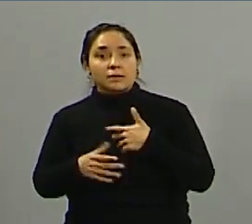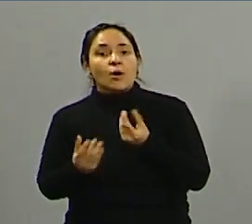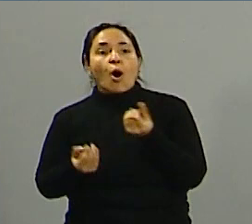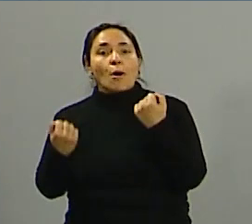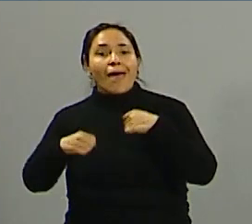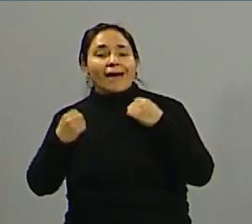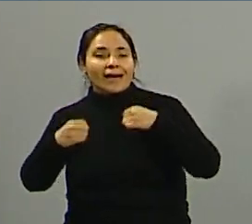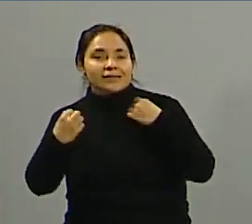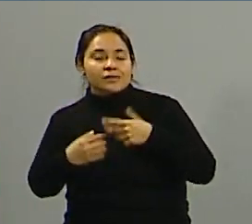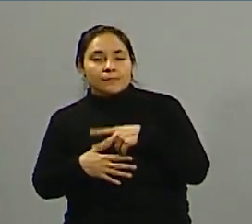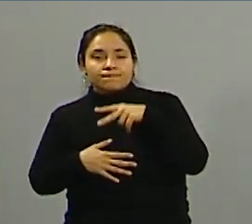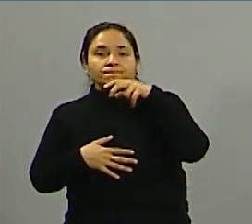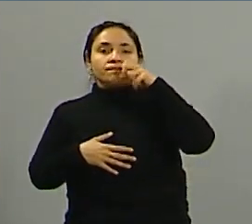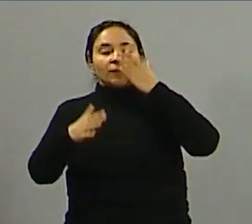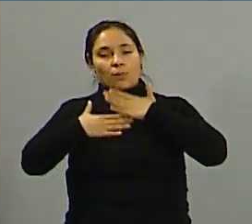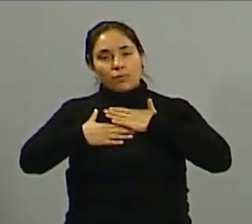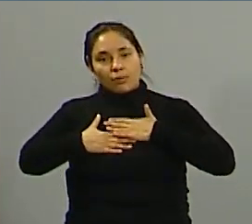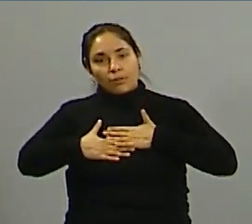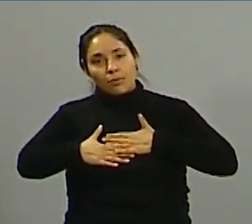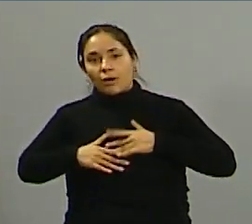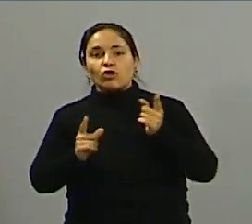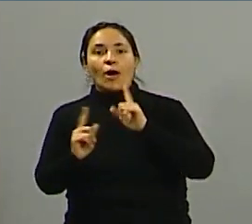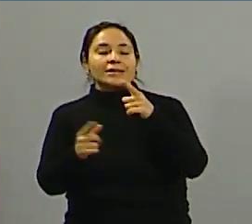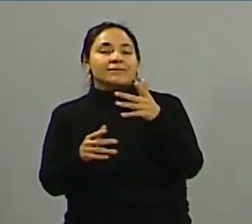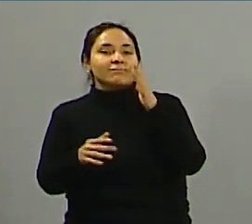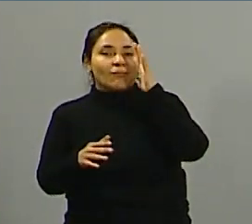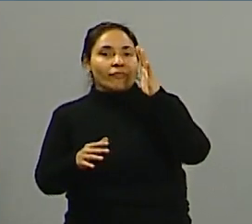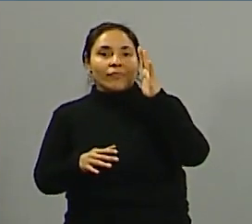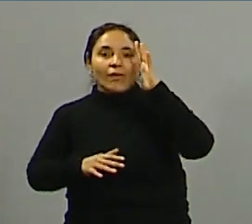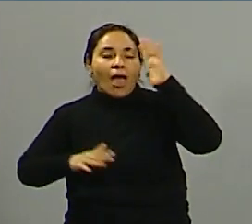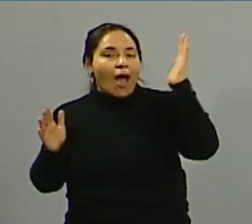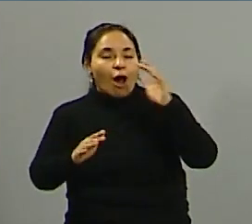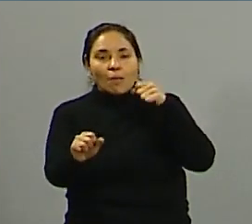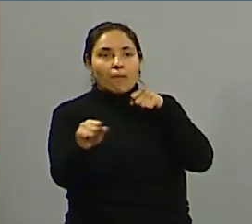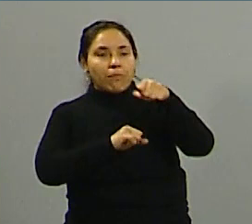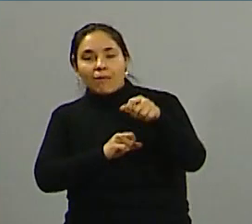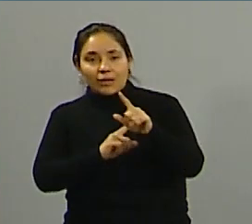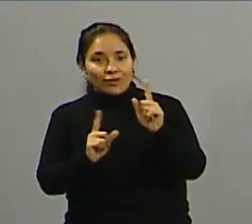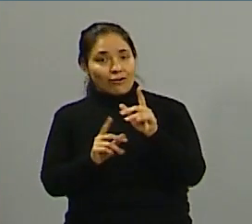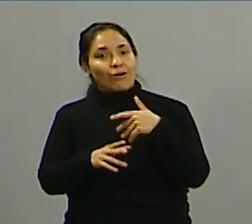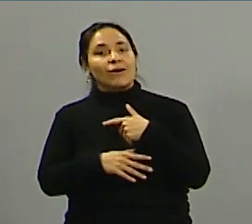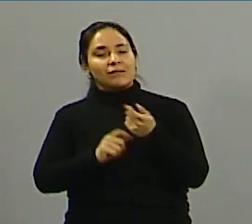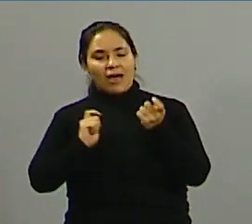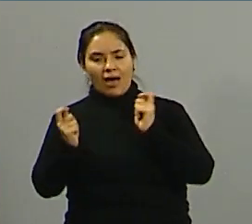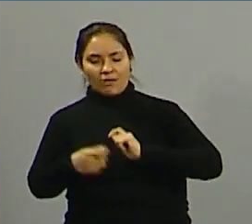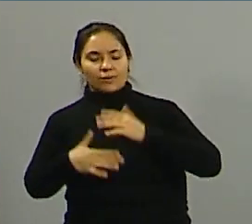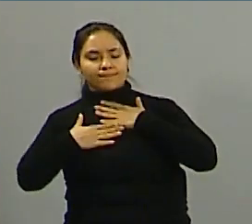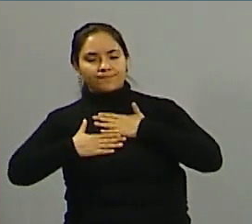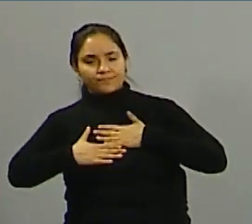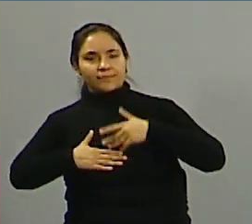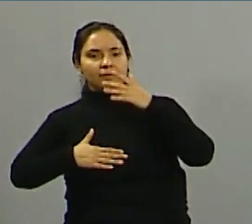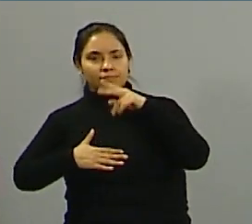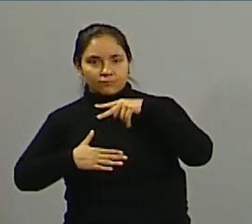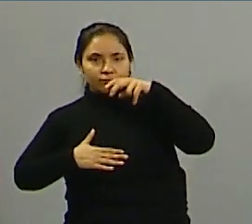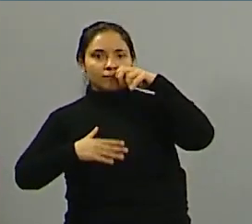calmarse y poder no pegarle un golpe de puño al compañero. Eso yo creo que es fantástico y vos, si vos haces un